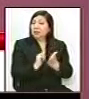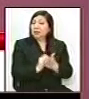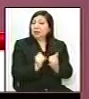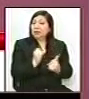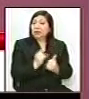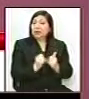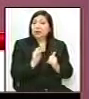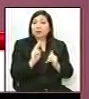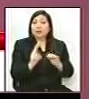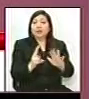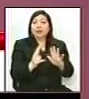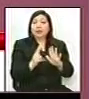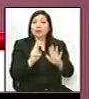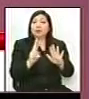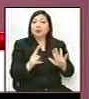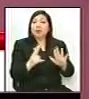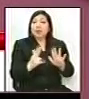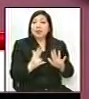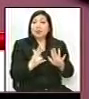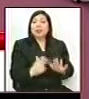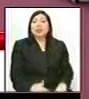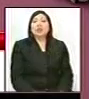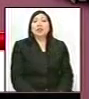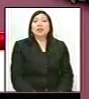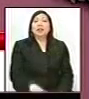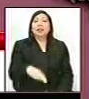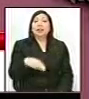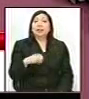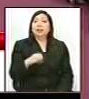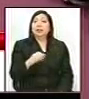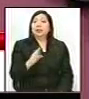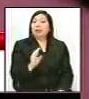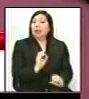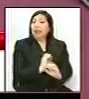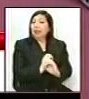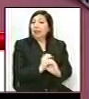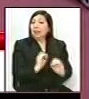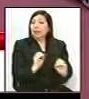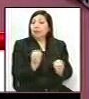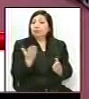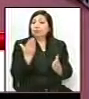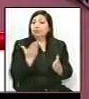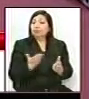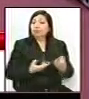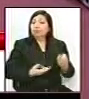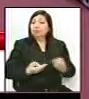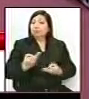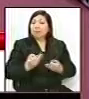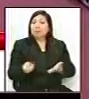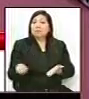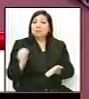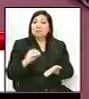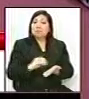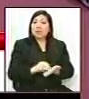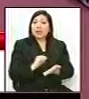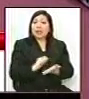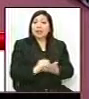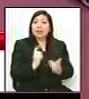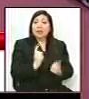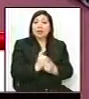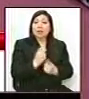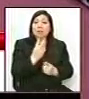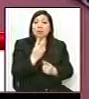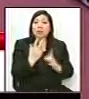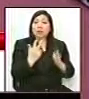año 2017-2018, y el MEF no ha tomado en cuenta ello y nos han dado presupuesto adicional cerca de